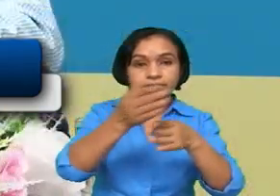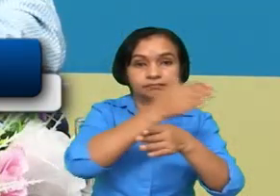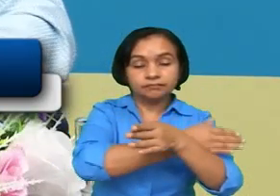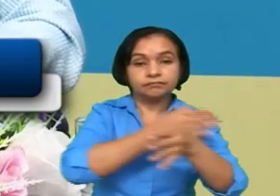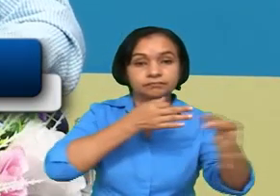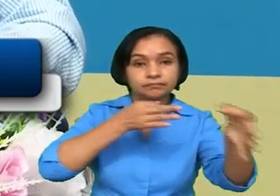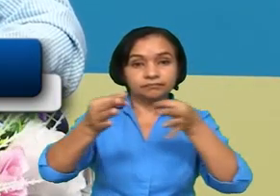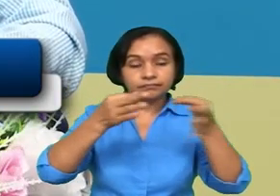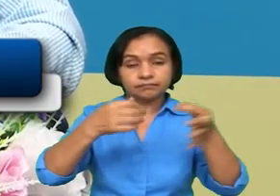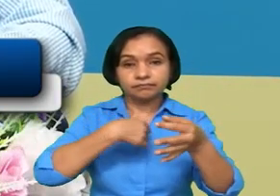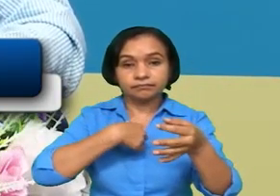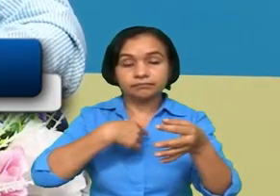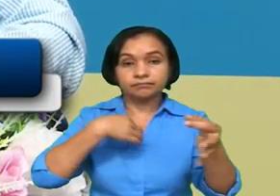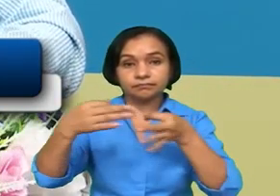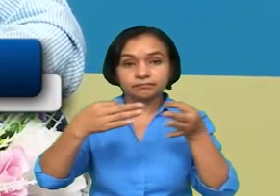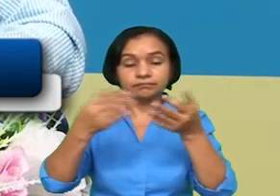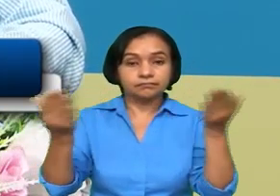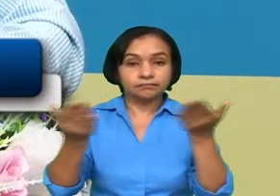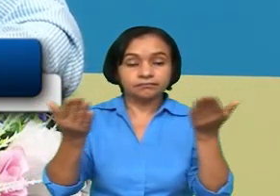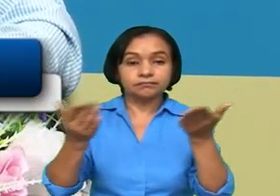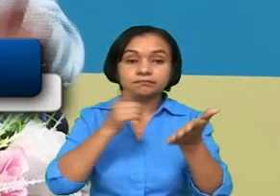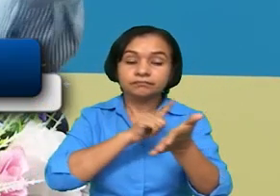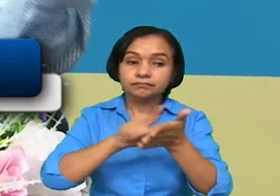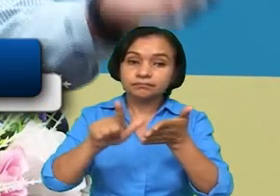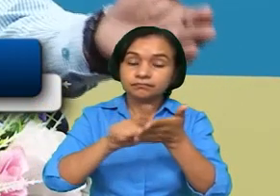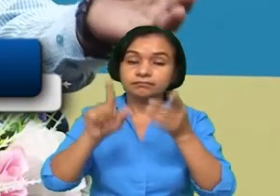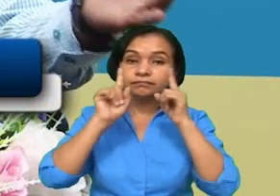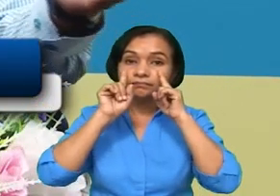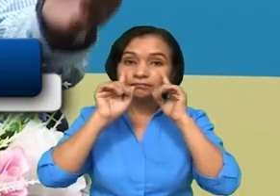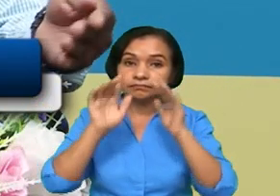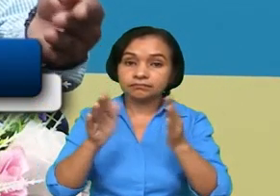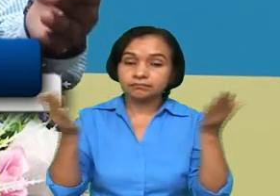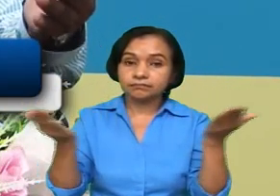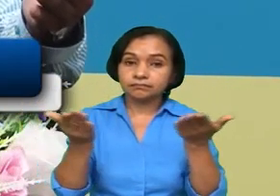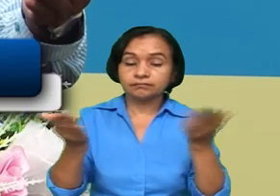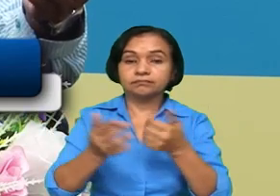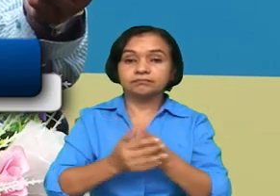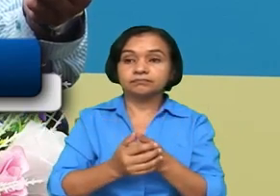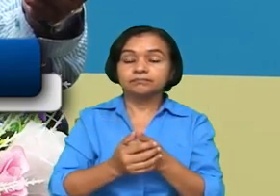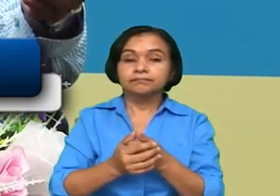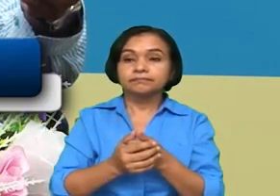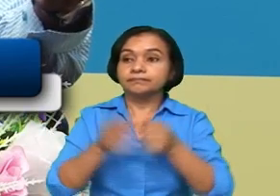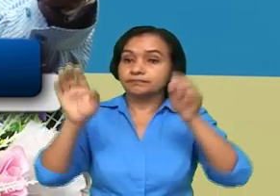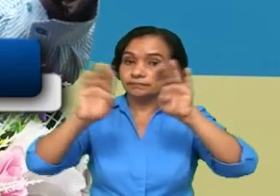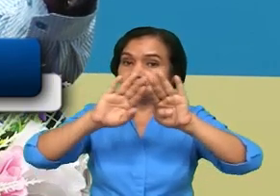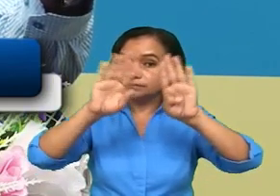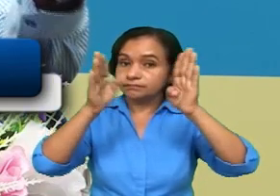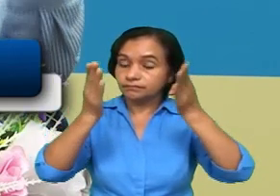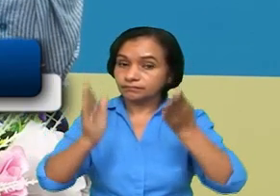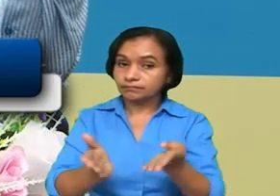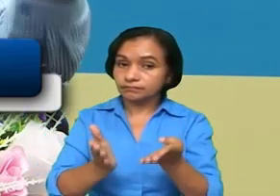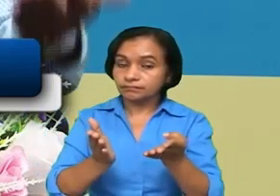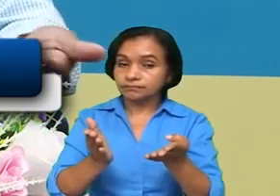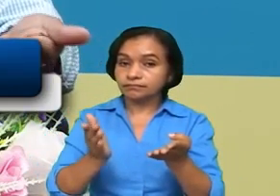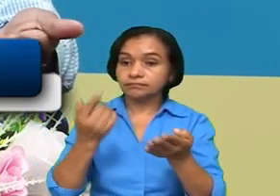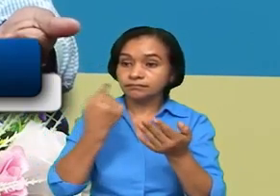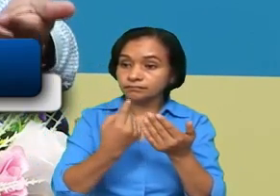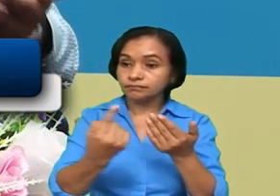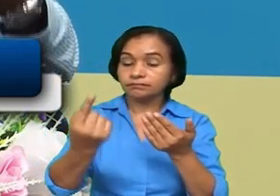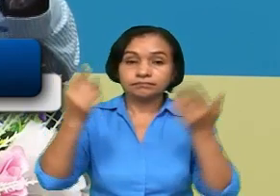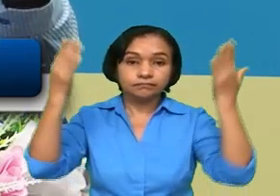dije, yo creo que tiene que ver con la higiene también, el cuidado de la mujer al momento de ir al